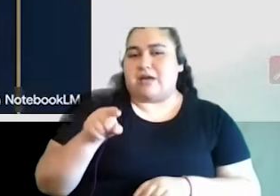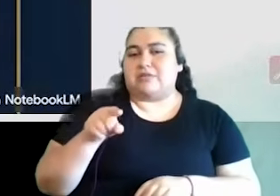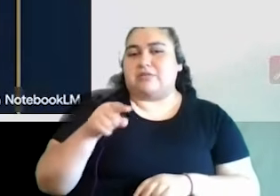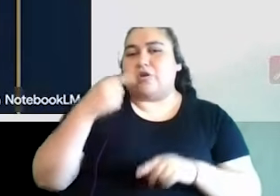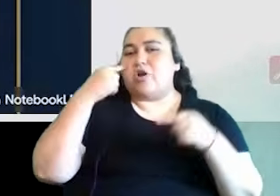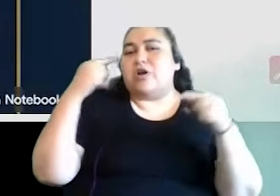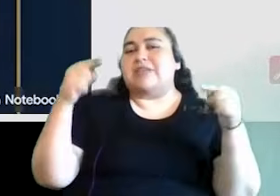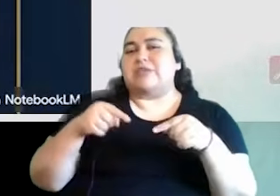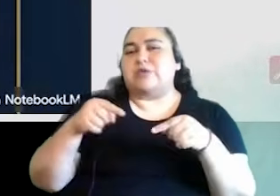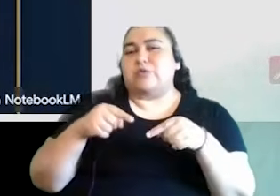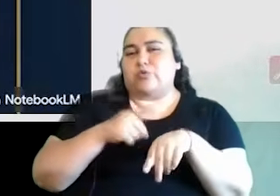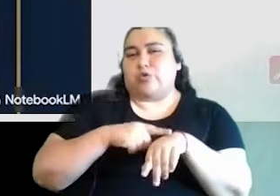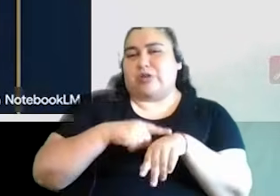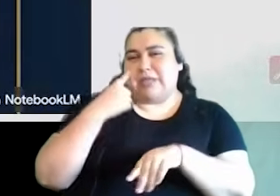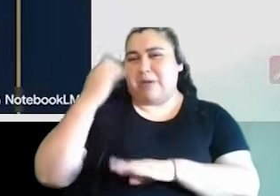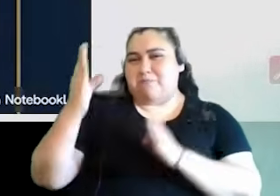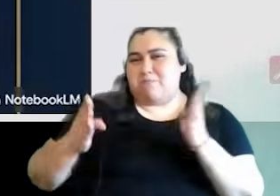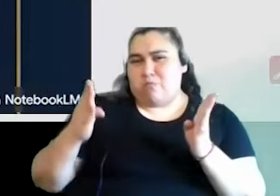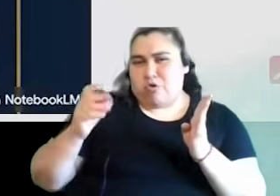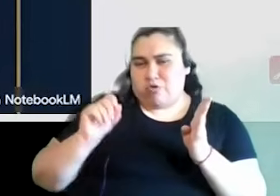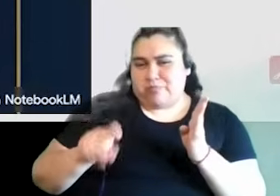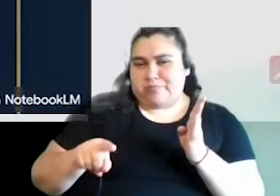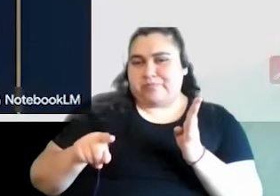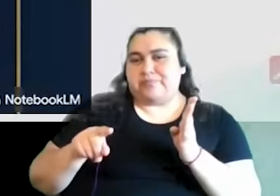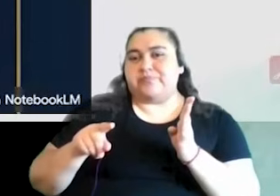Prescripción, que nos va a dar lugar